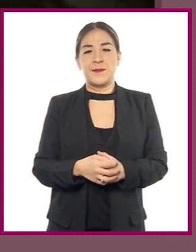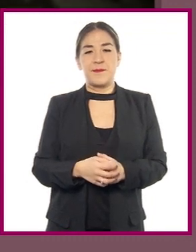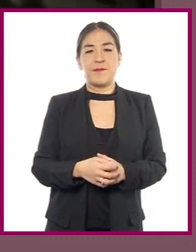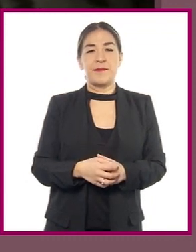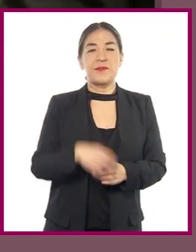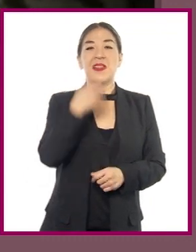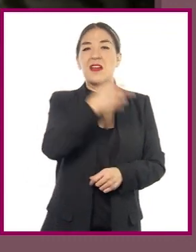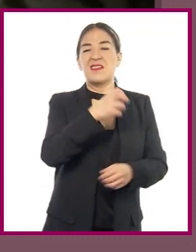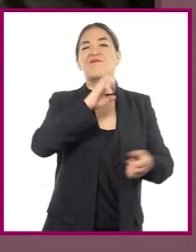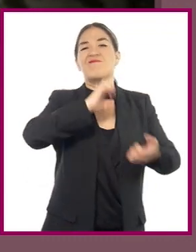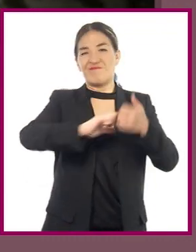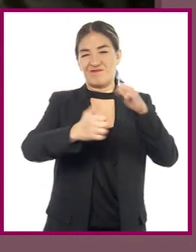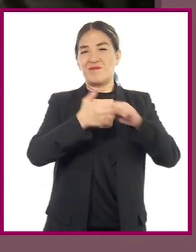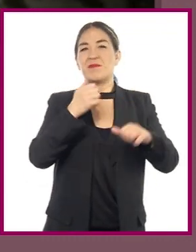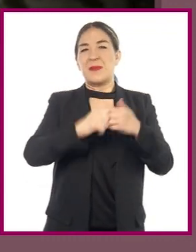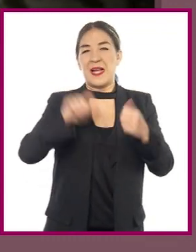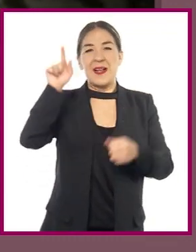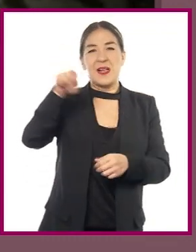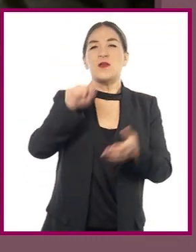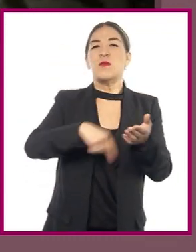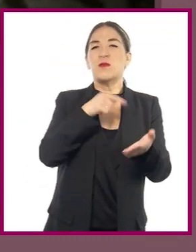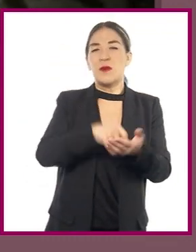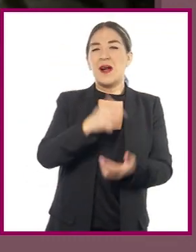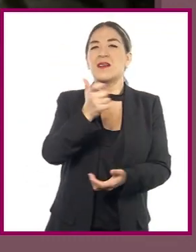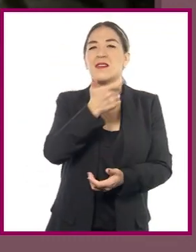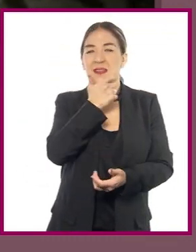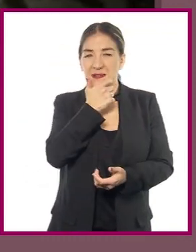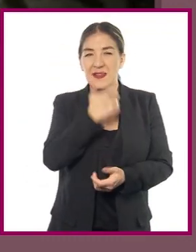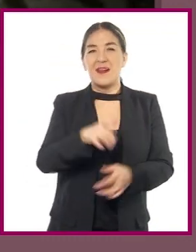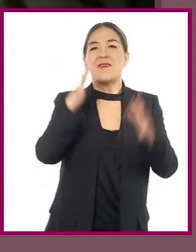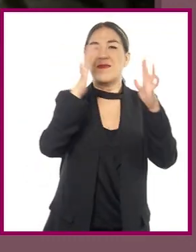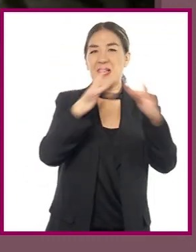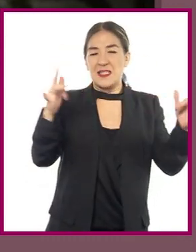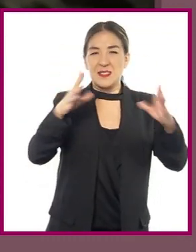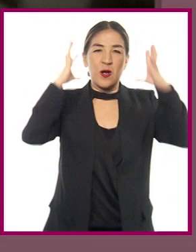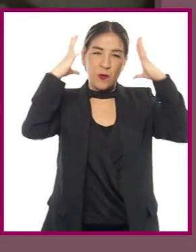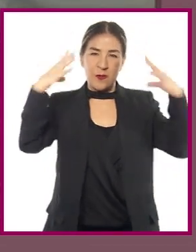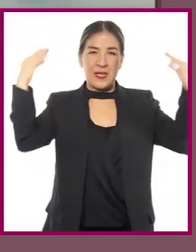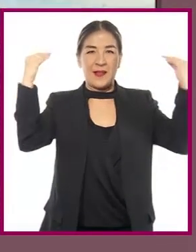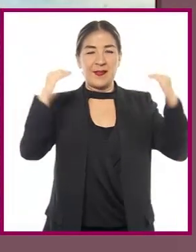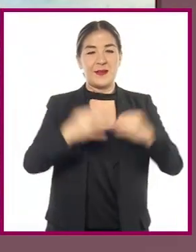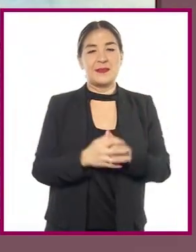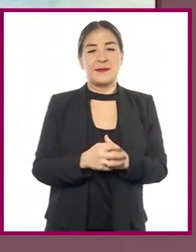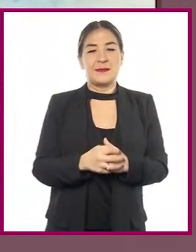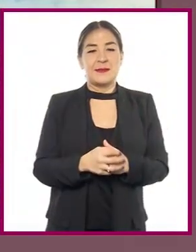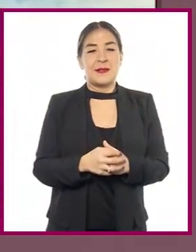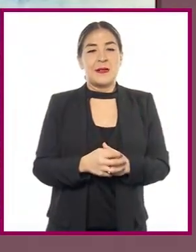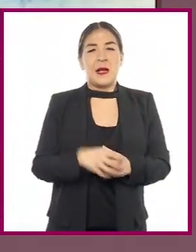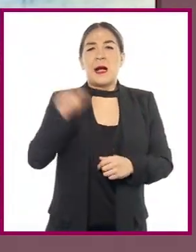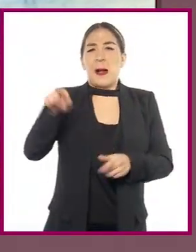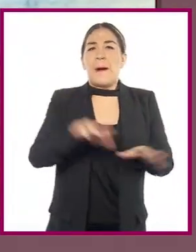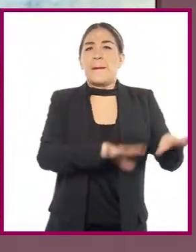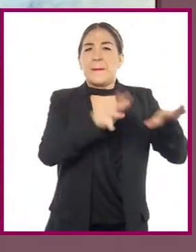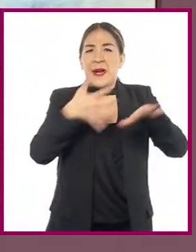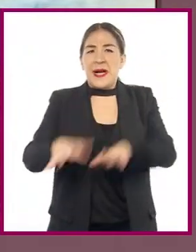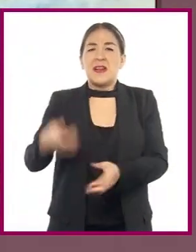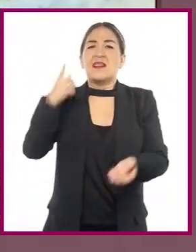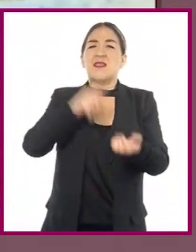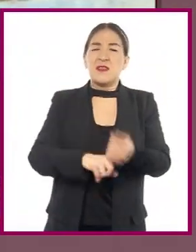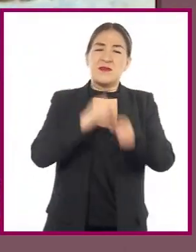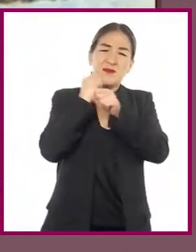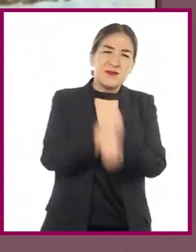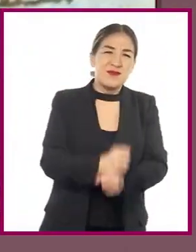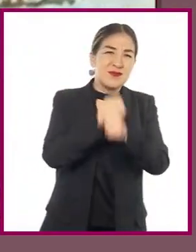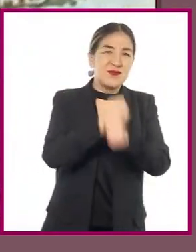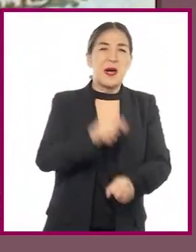Principalmente por sus enemigos, Inglaterra, Francia y Holanda. Los mares que asolaron los piratas